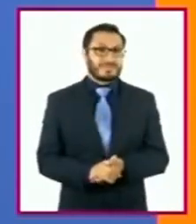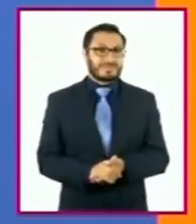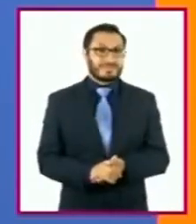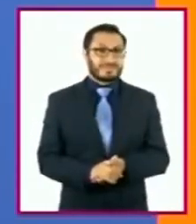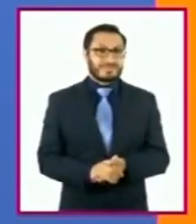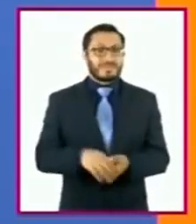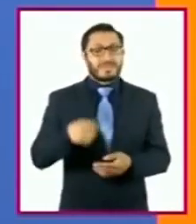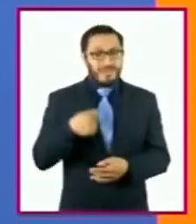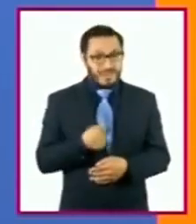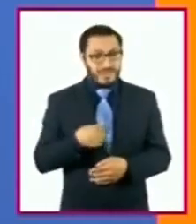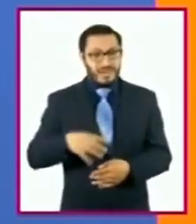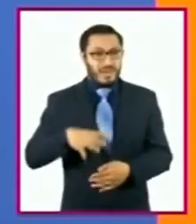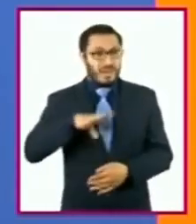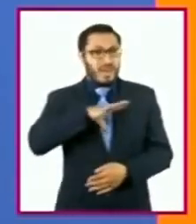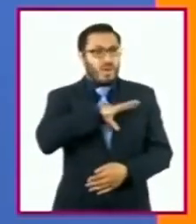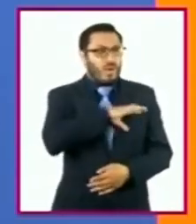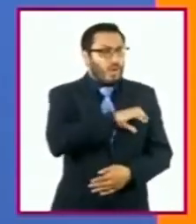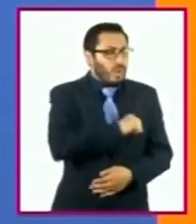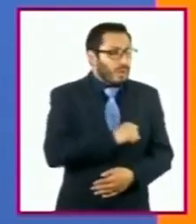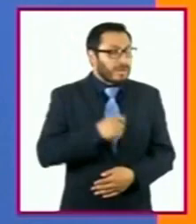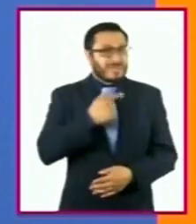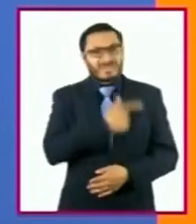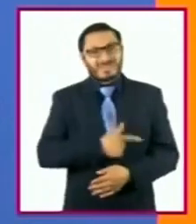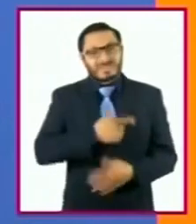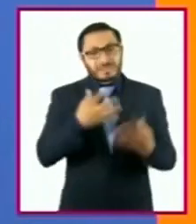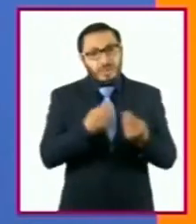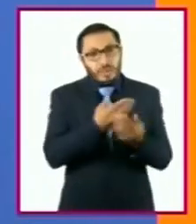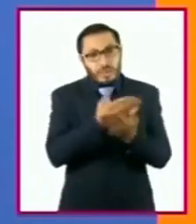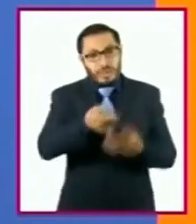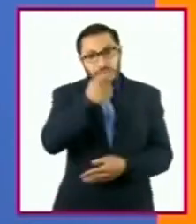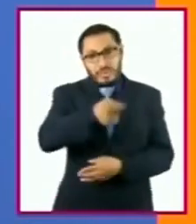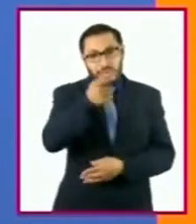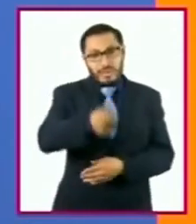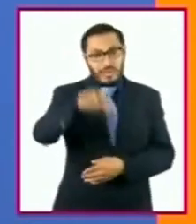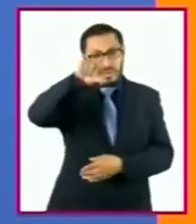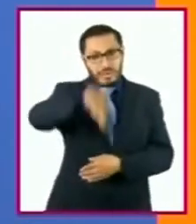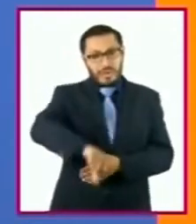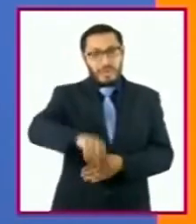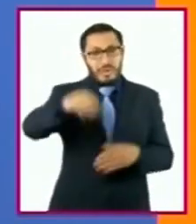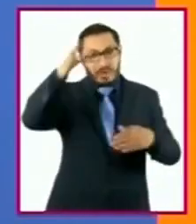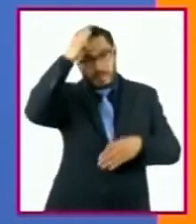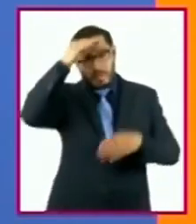Me dio gusto poder estar con ustedes y saludarlos en este espacio educativo.